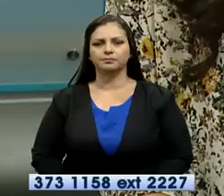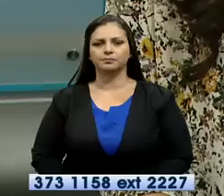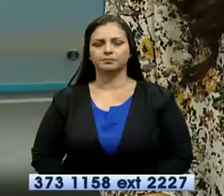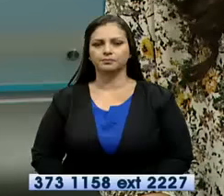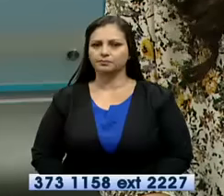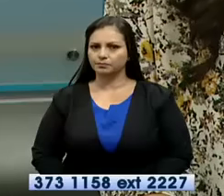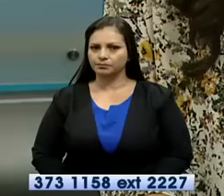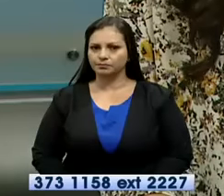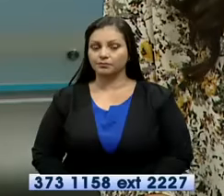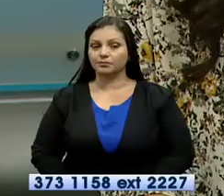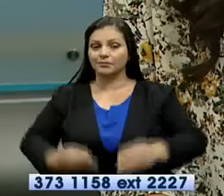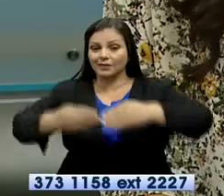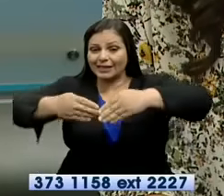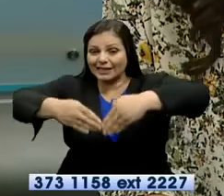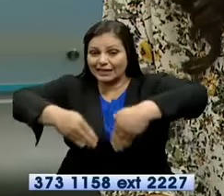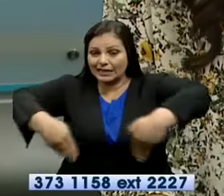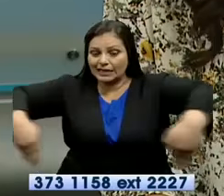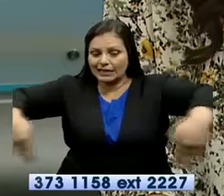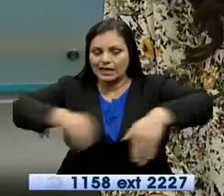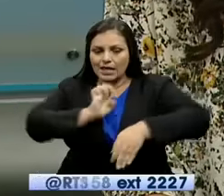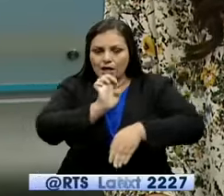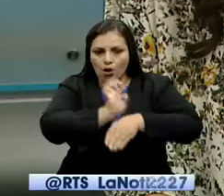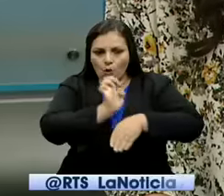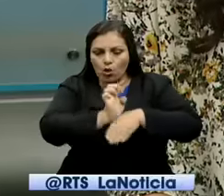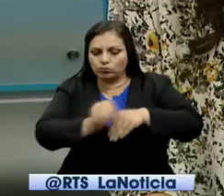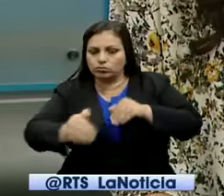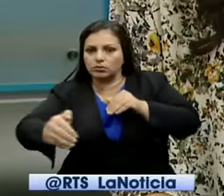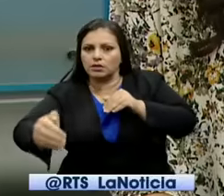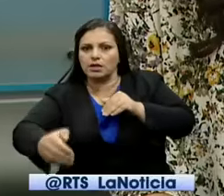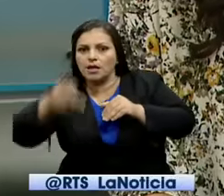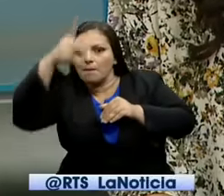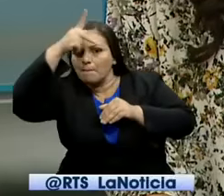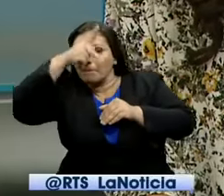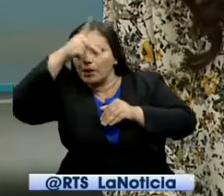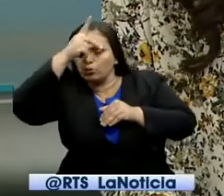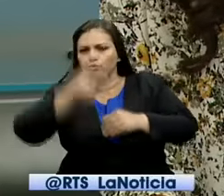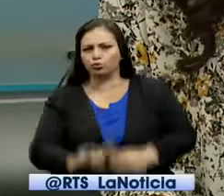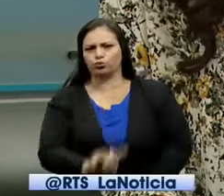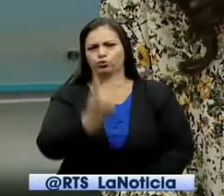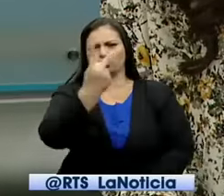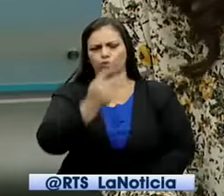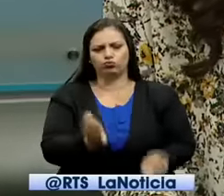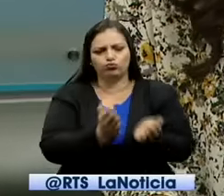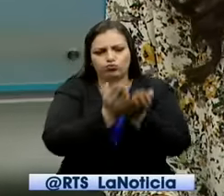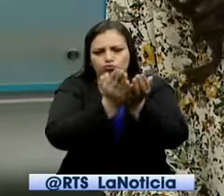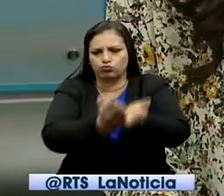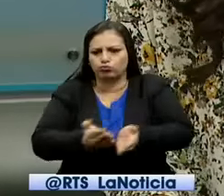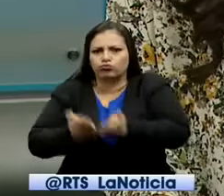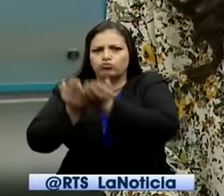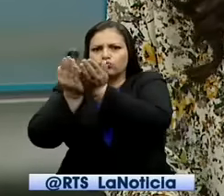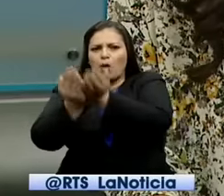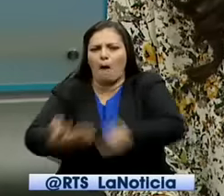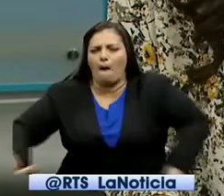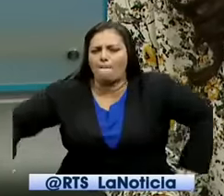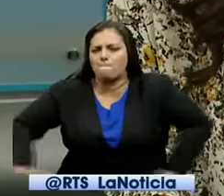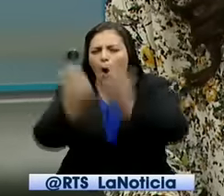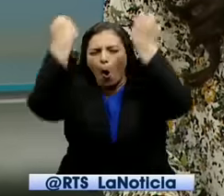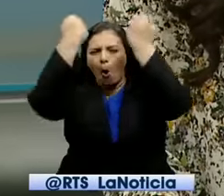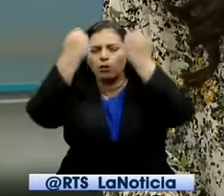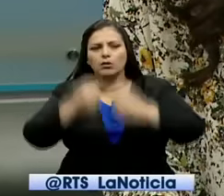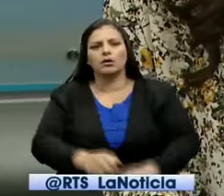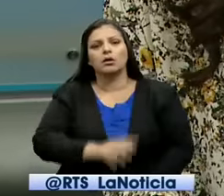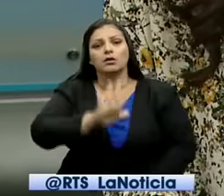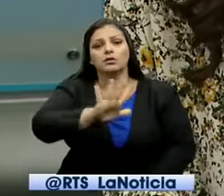5 personas fallecidas, 6 desaparecidas y 12 rescatadas con vida es el balance preliminar del